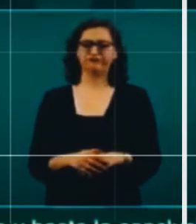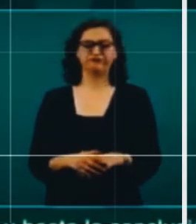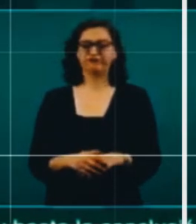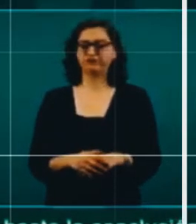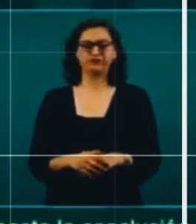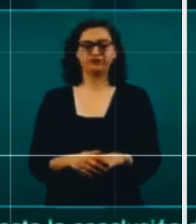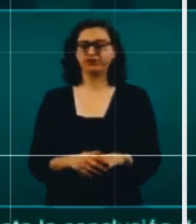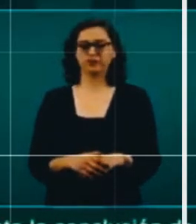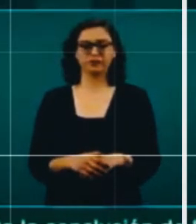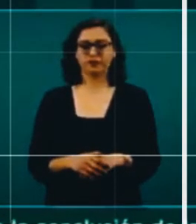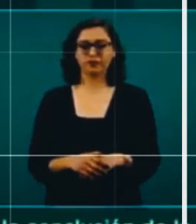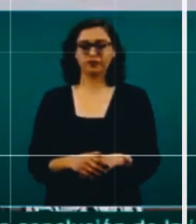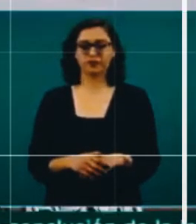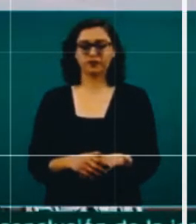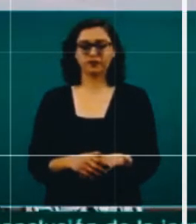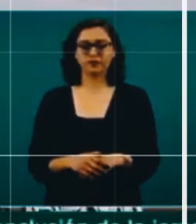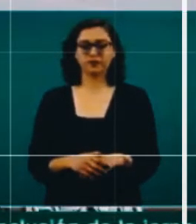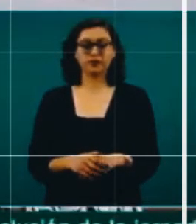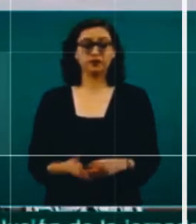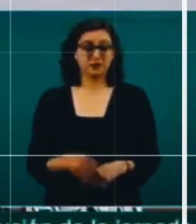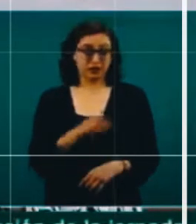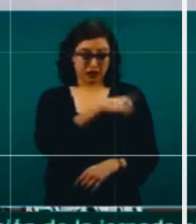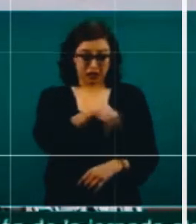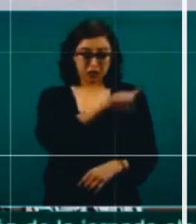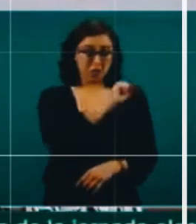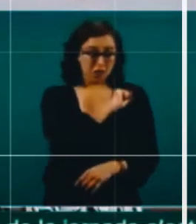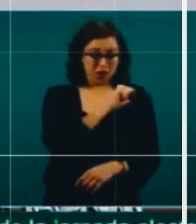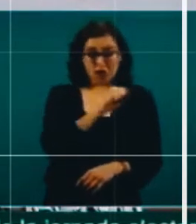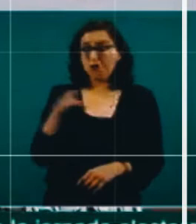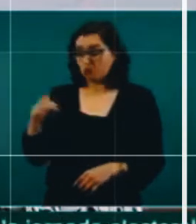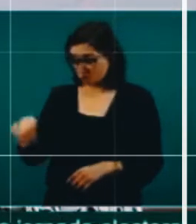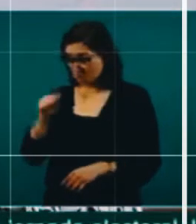No se puede enfrentar el mal con el mal.